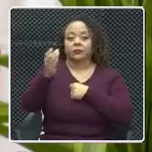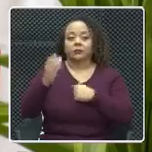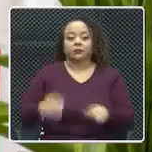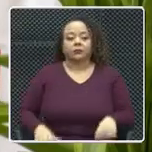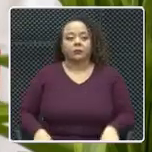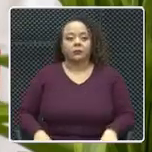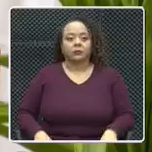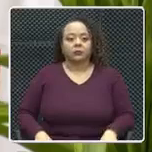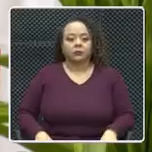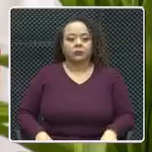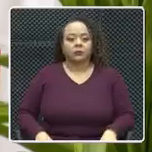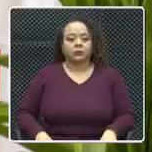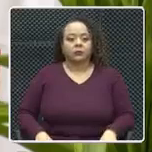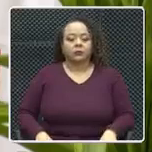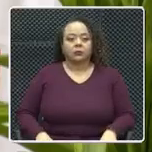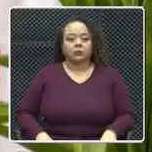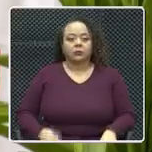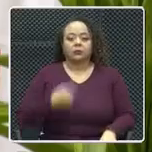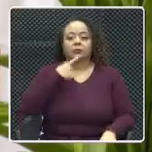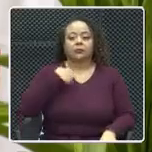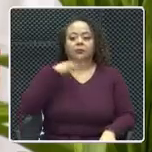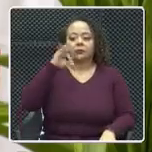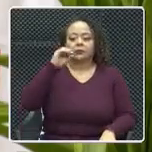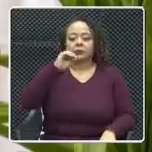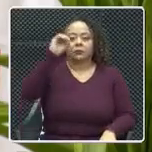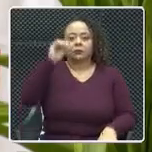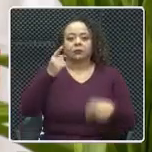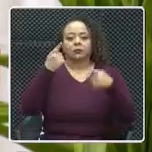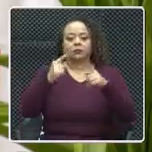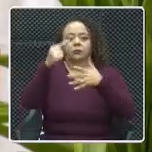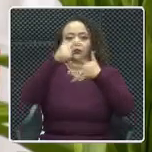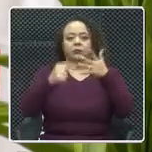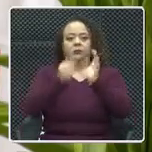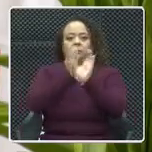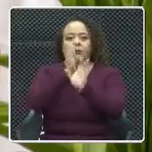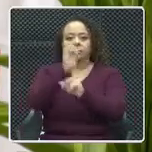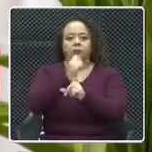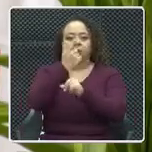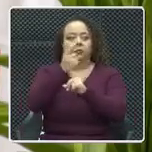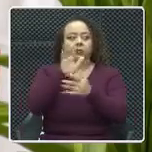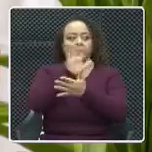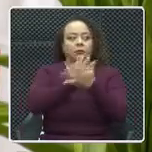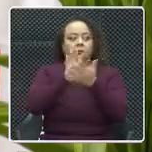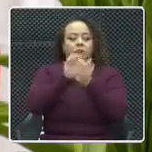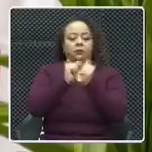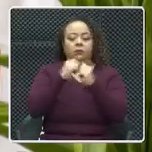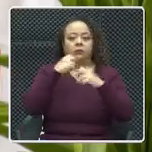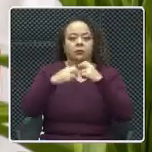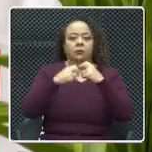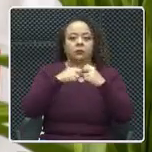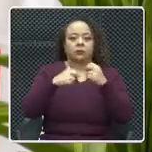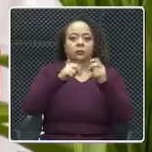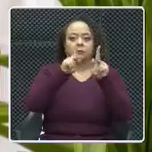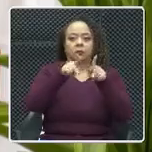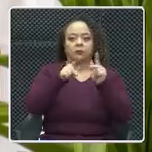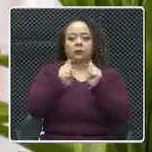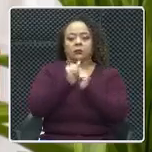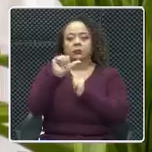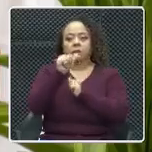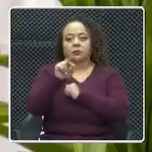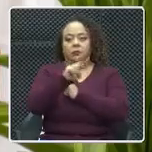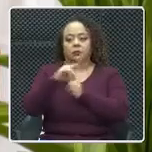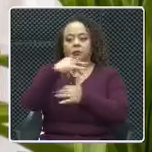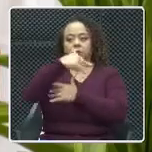recomendación. Nos dice, el 90% de los casos de factores psicosociales se confunden con problemas interpersonales con otros compañeros